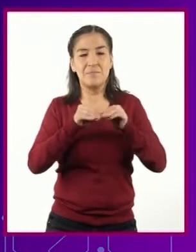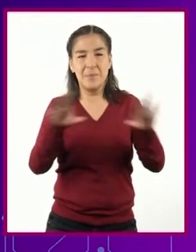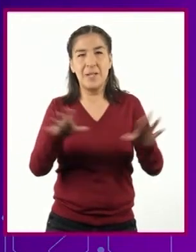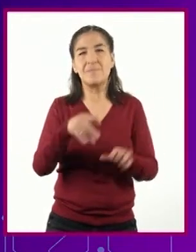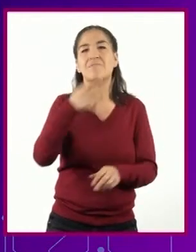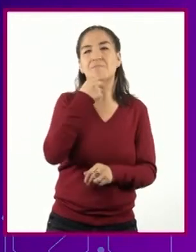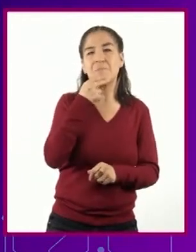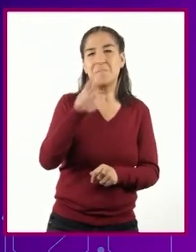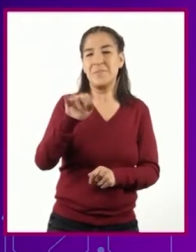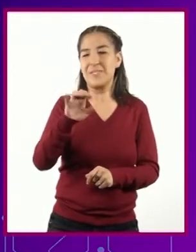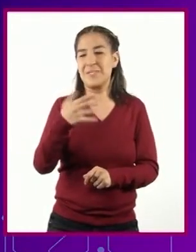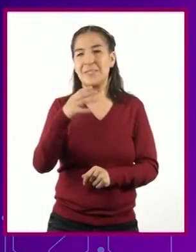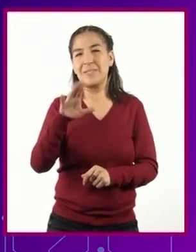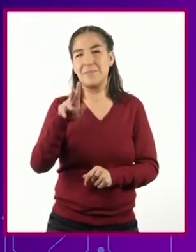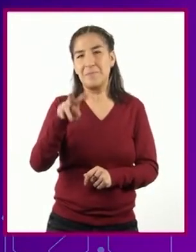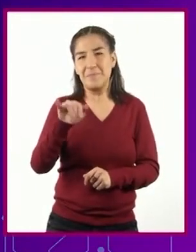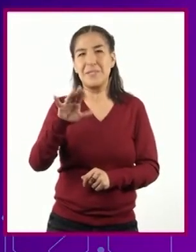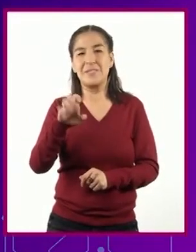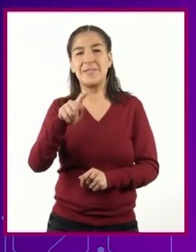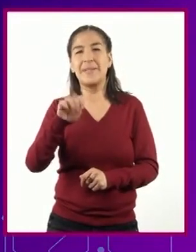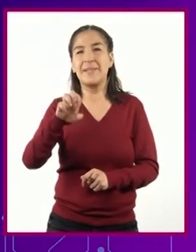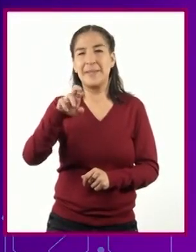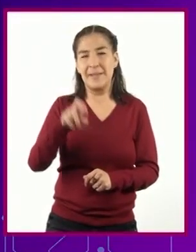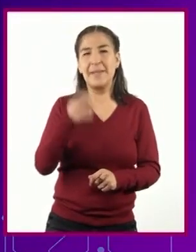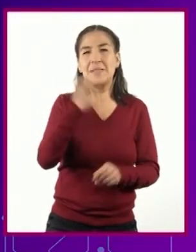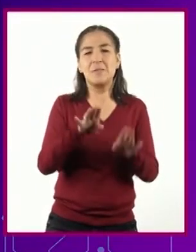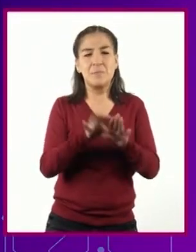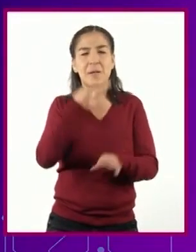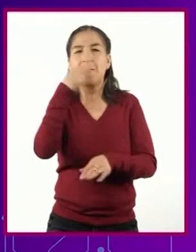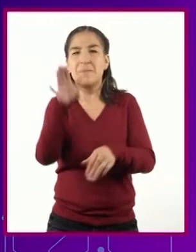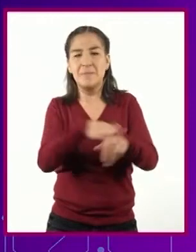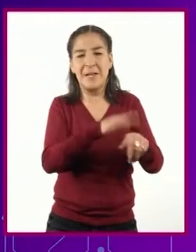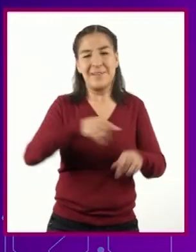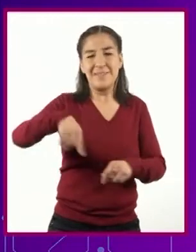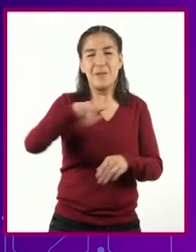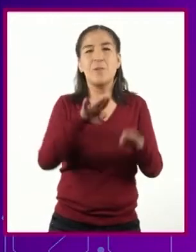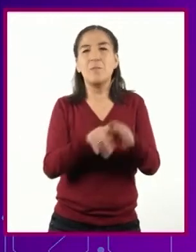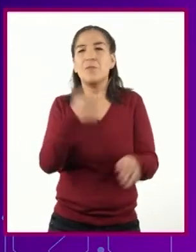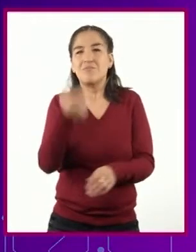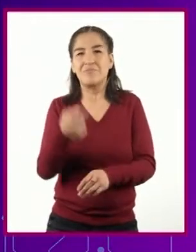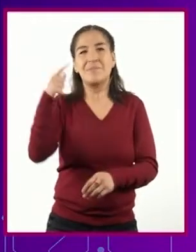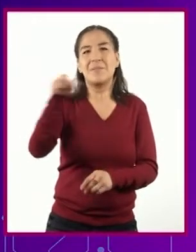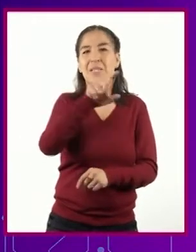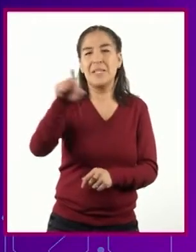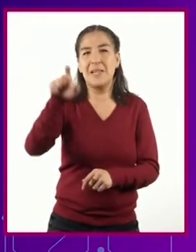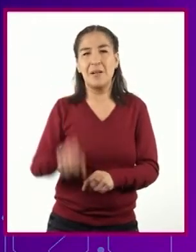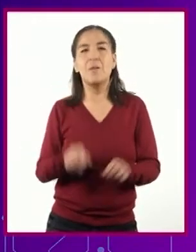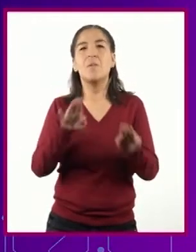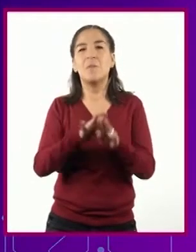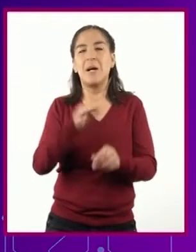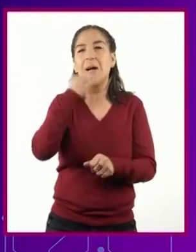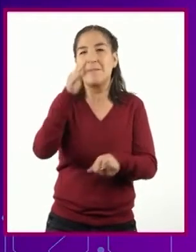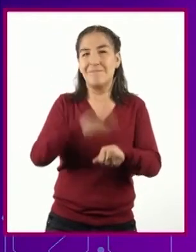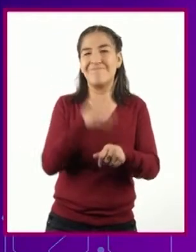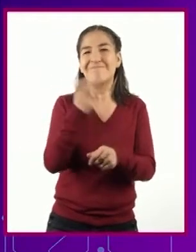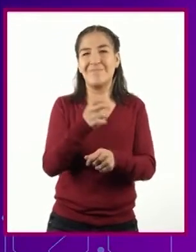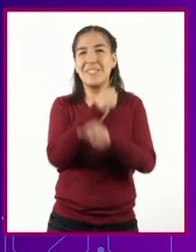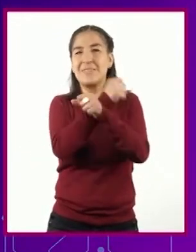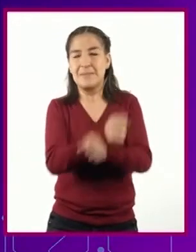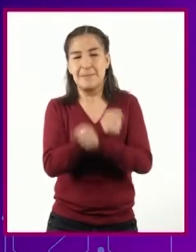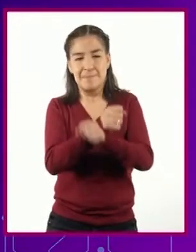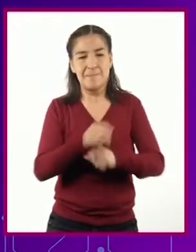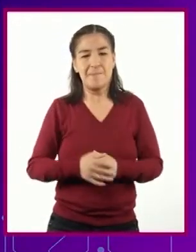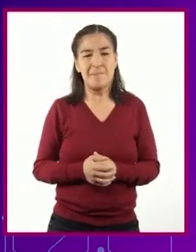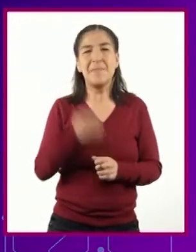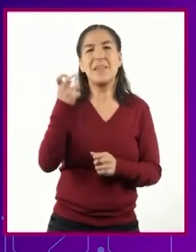Guerrero. Este decreto afectaba de manera importante la economía tejana, que aún se sostenía en buena medida por la esclavitud. Ante